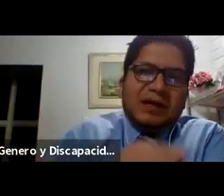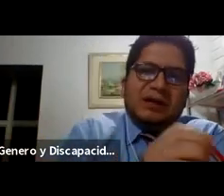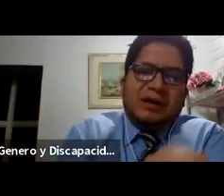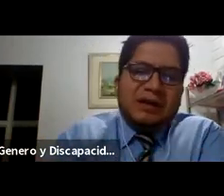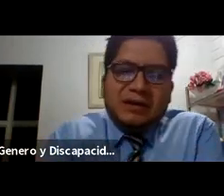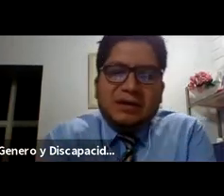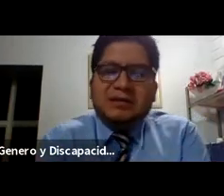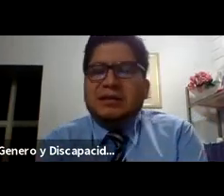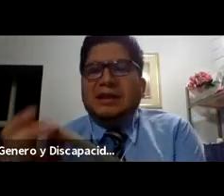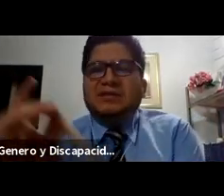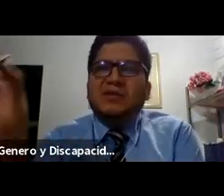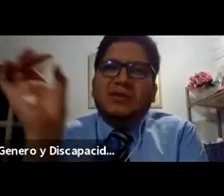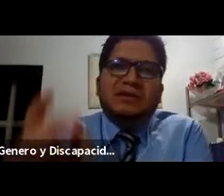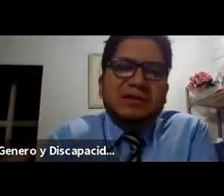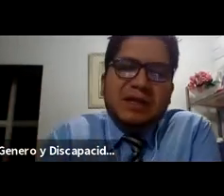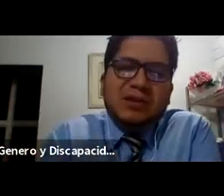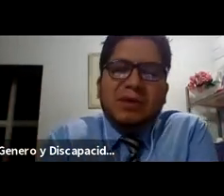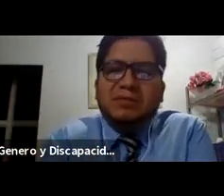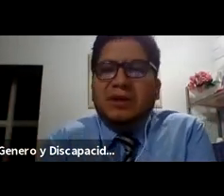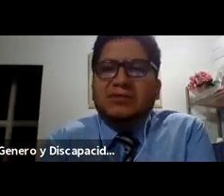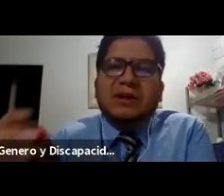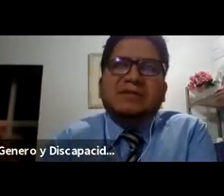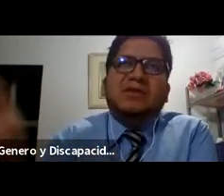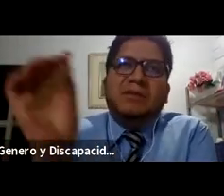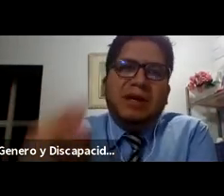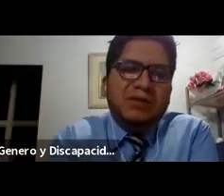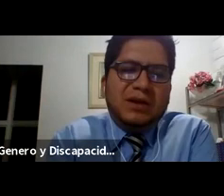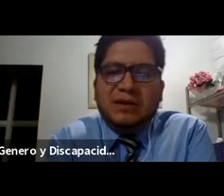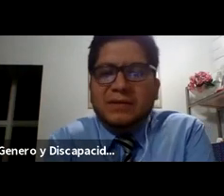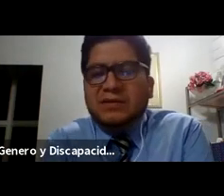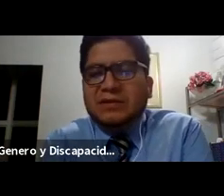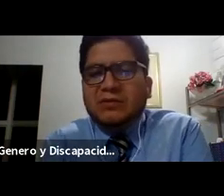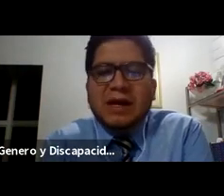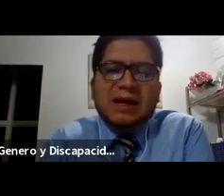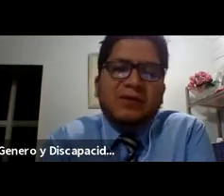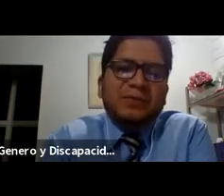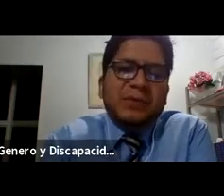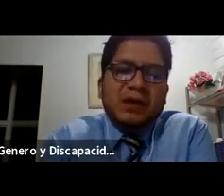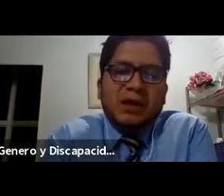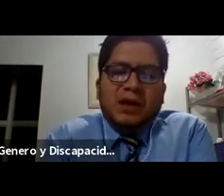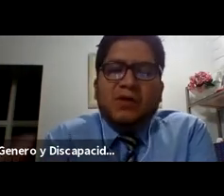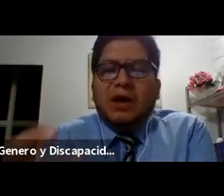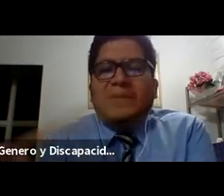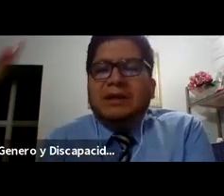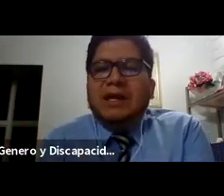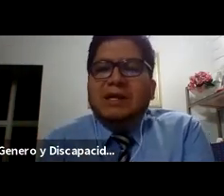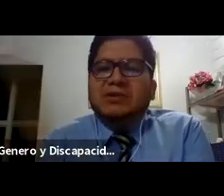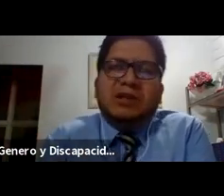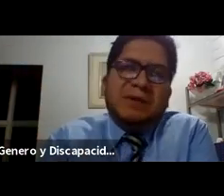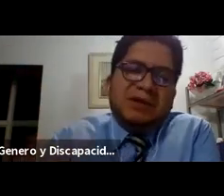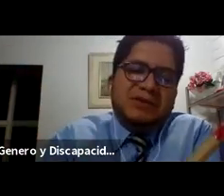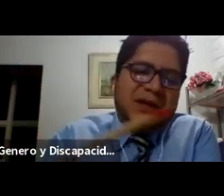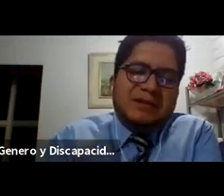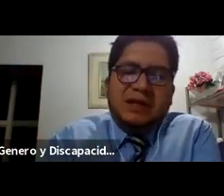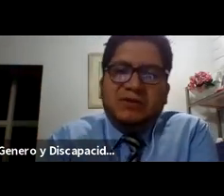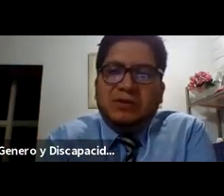persona que nació con este síndrome porque es un castigo divino que se creció en la comba halo o algo habrán hecho y